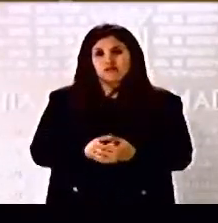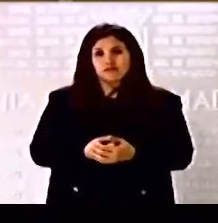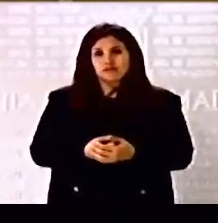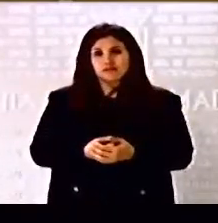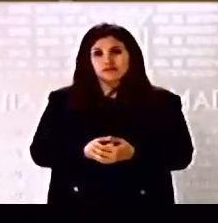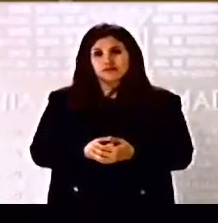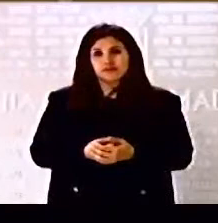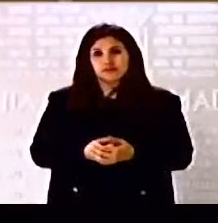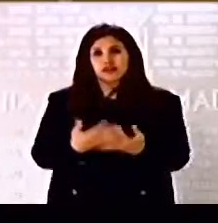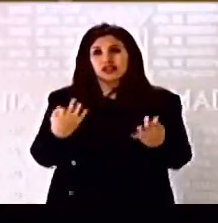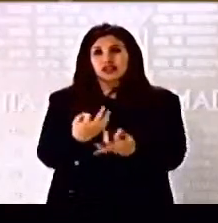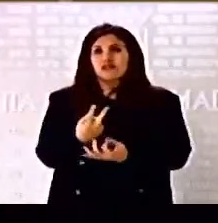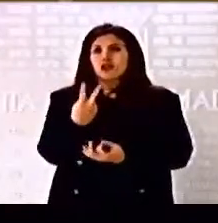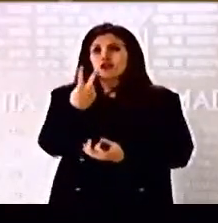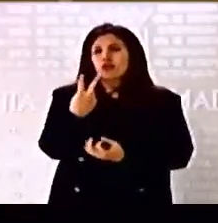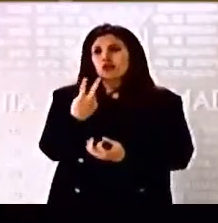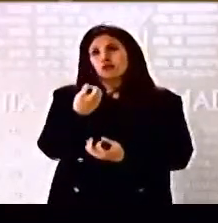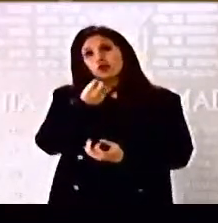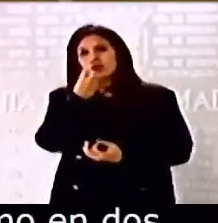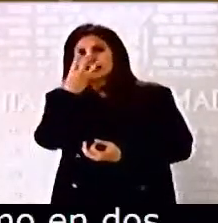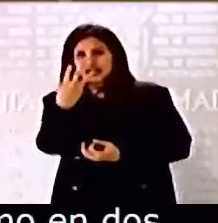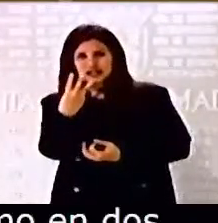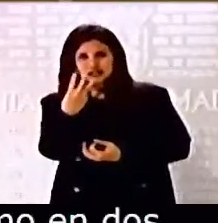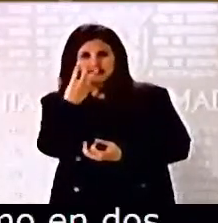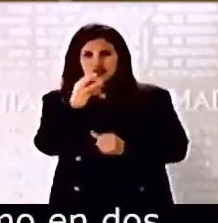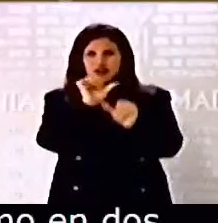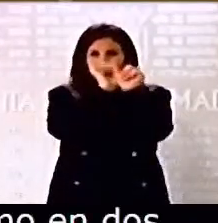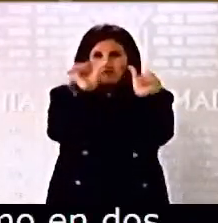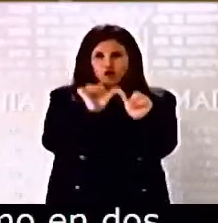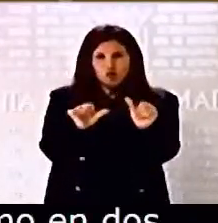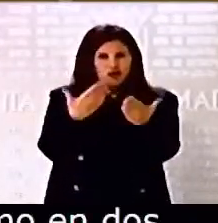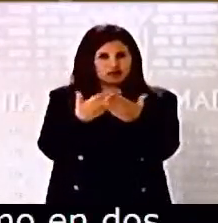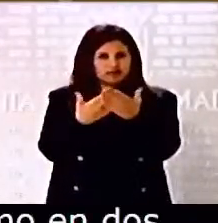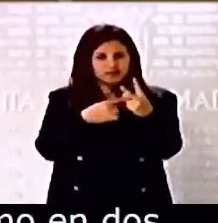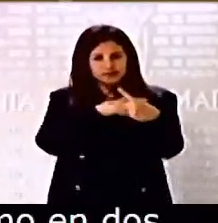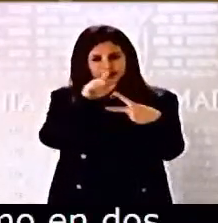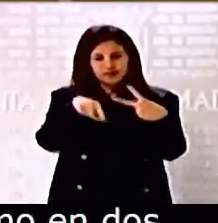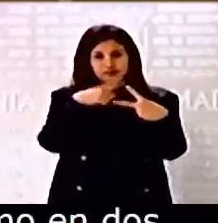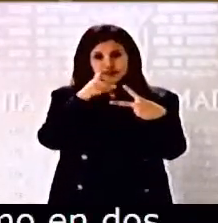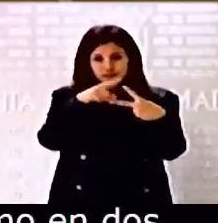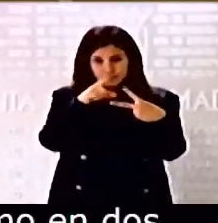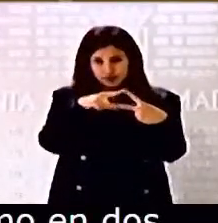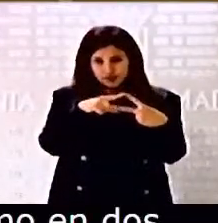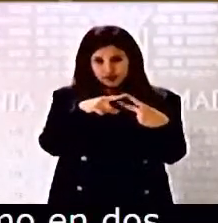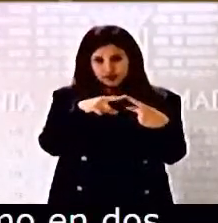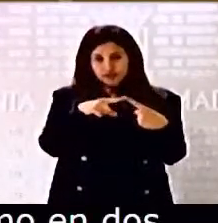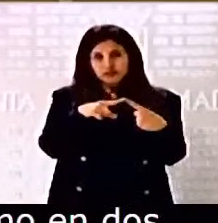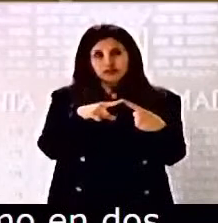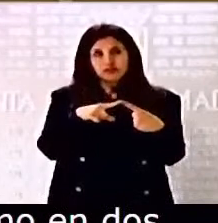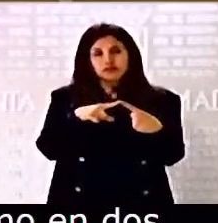ahora mismo en tres hechos fundamentales. Primero,